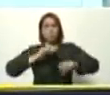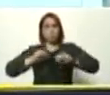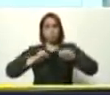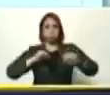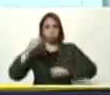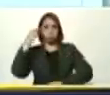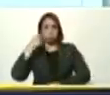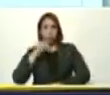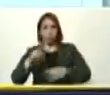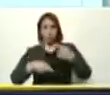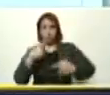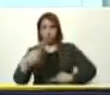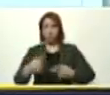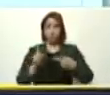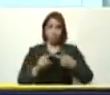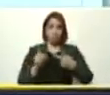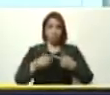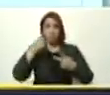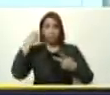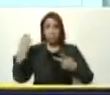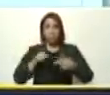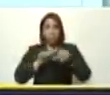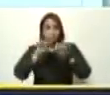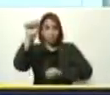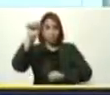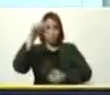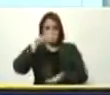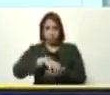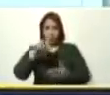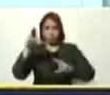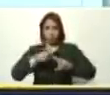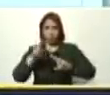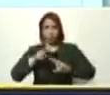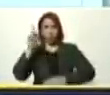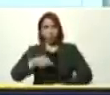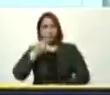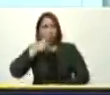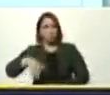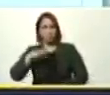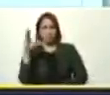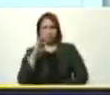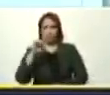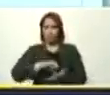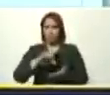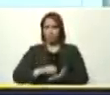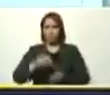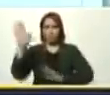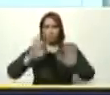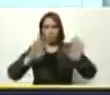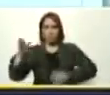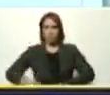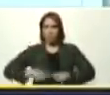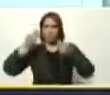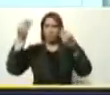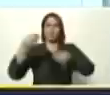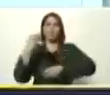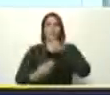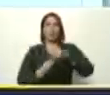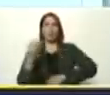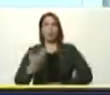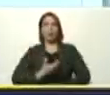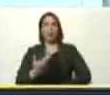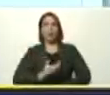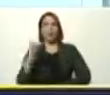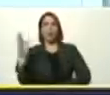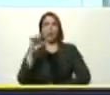Y luego, siendo un hombre de San Cristóbal del Táchira, el pueblo de Caracas lo postuló y lo hizo